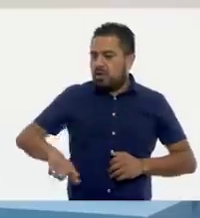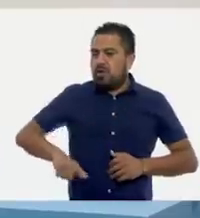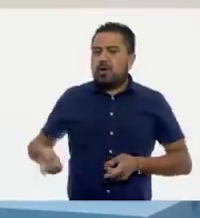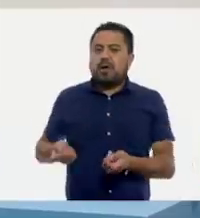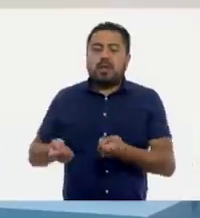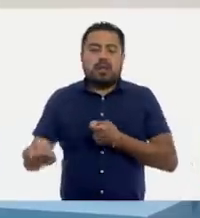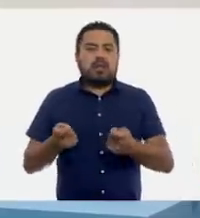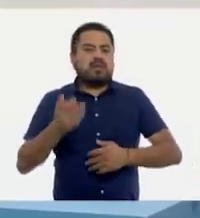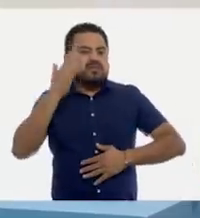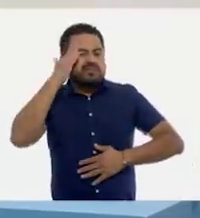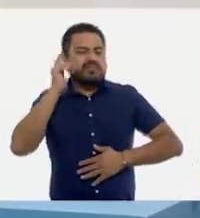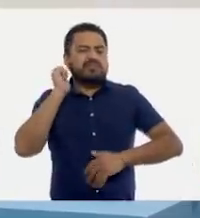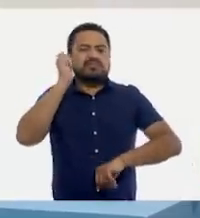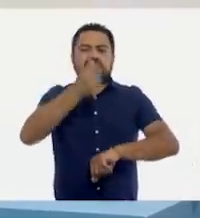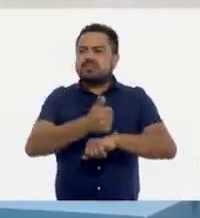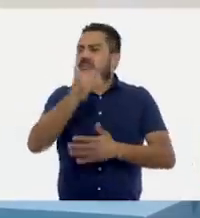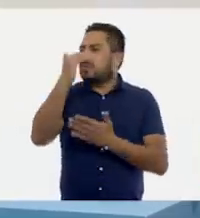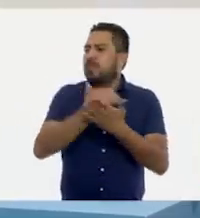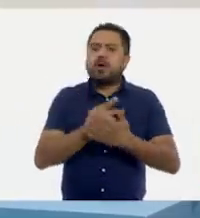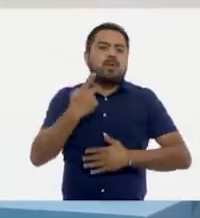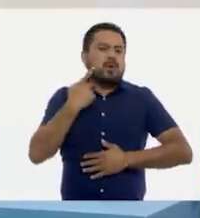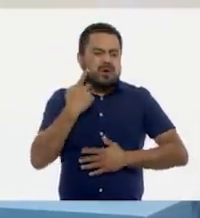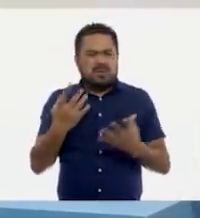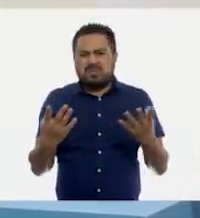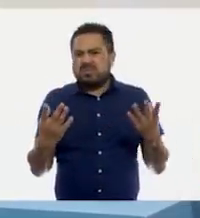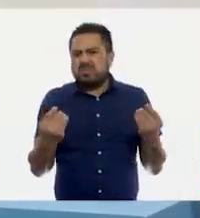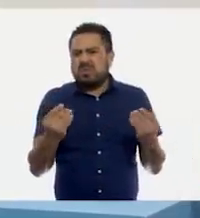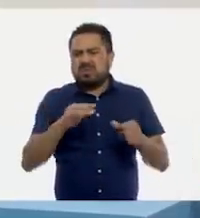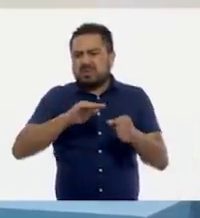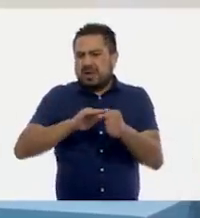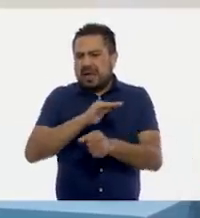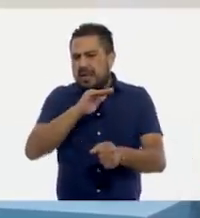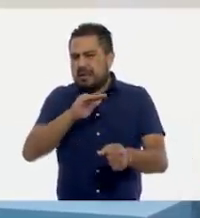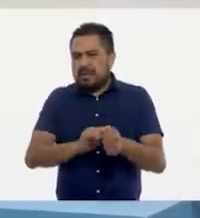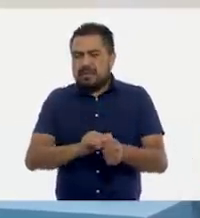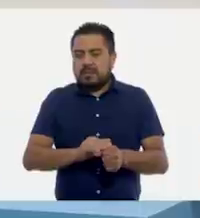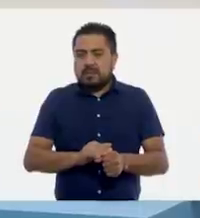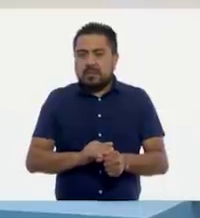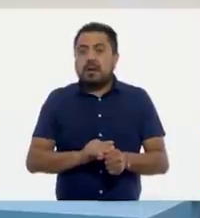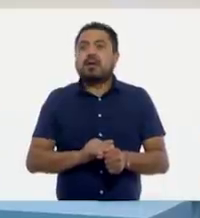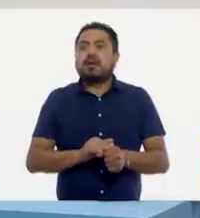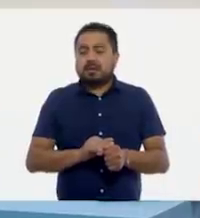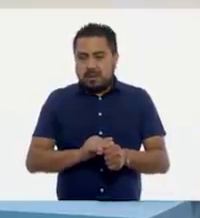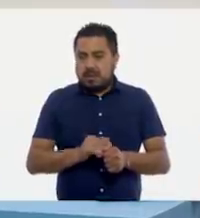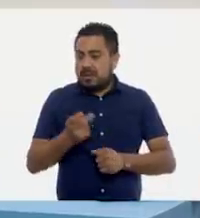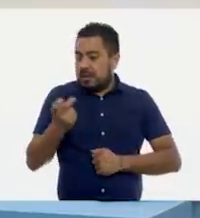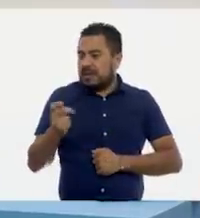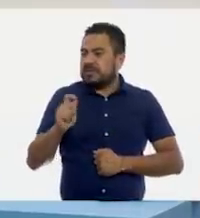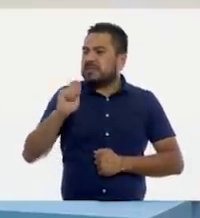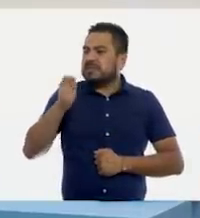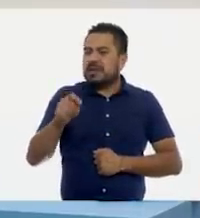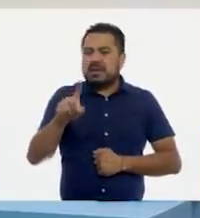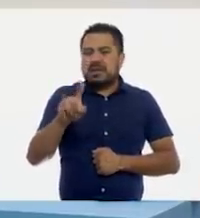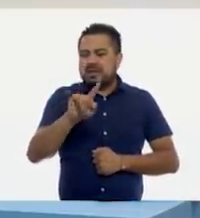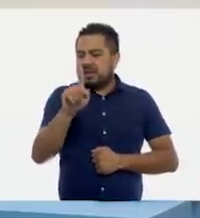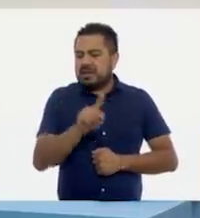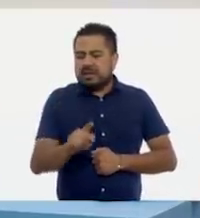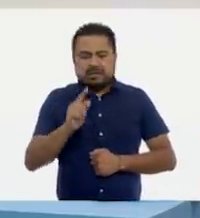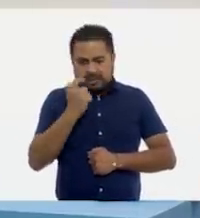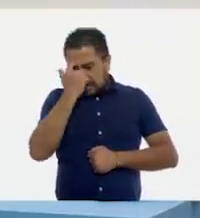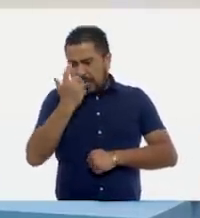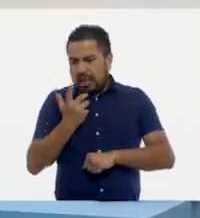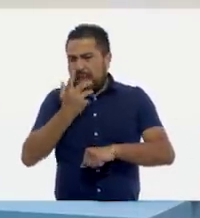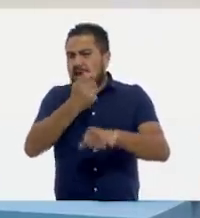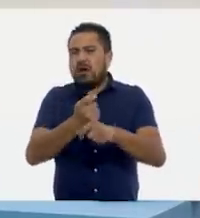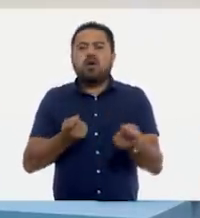el lema de poca política y mucha administración. Esto significa que Díaz conformó una estrategia en la